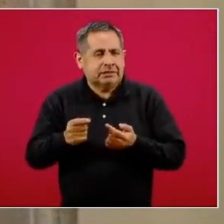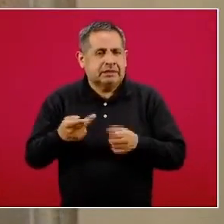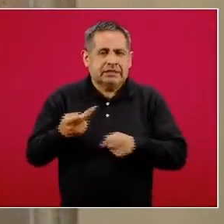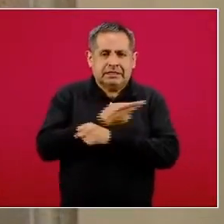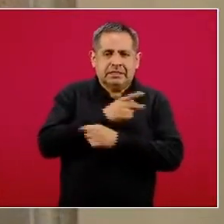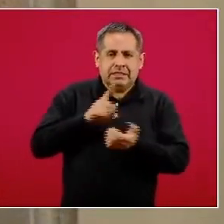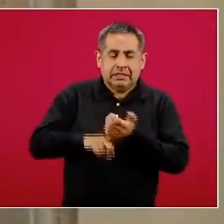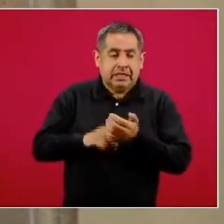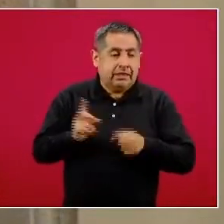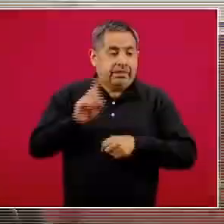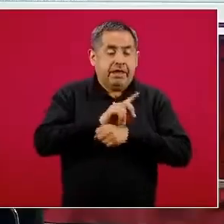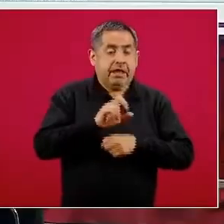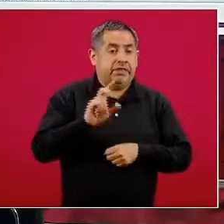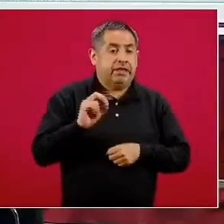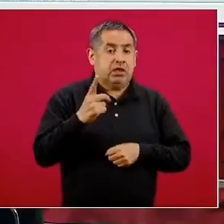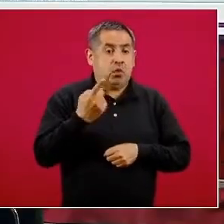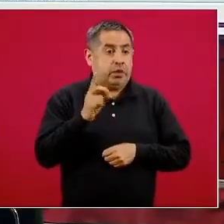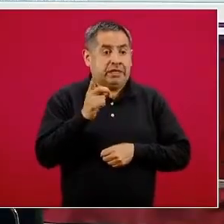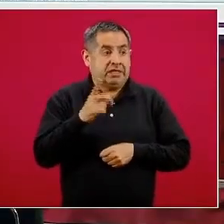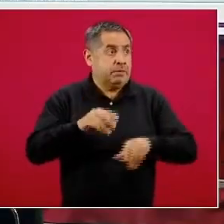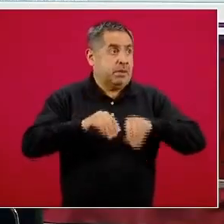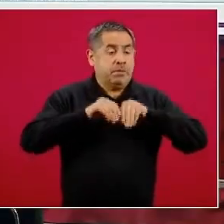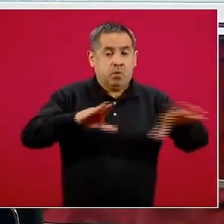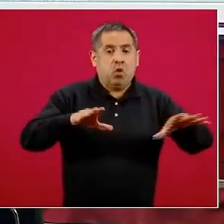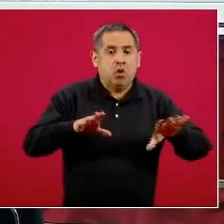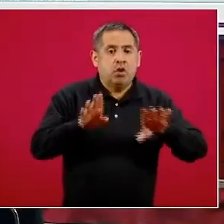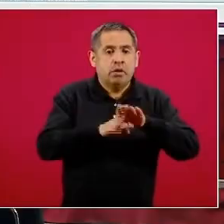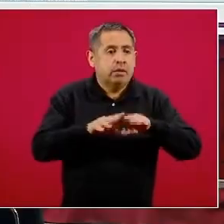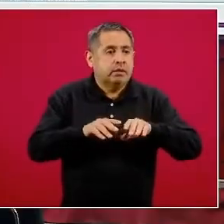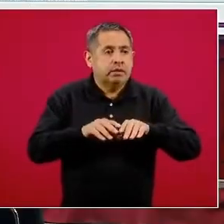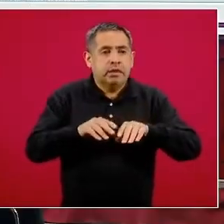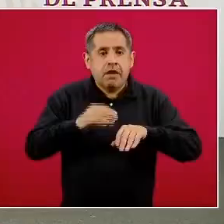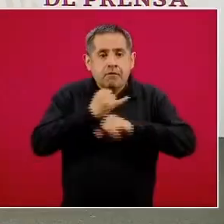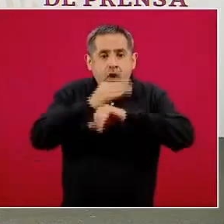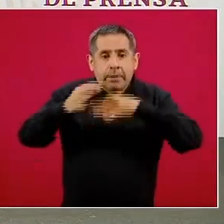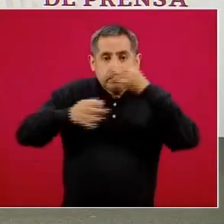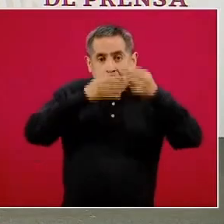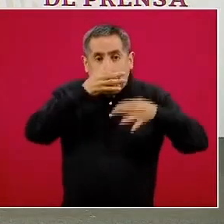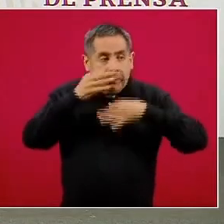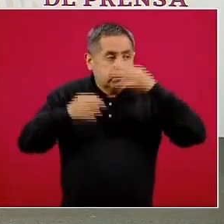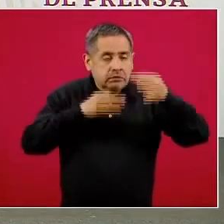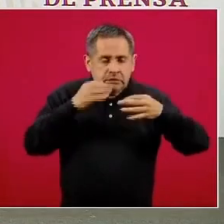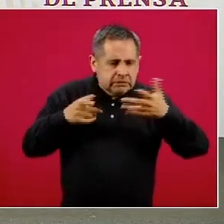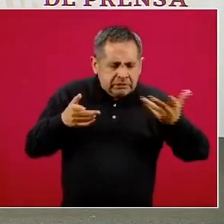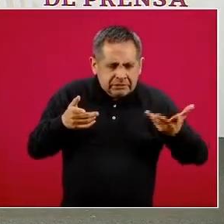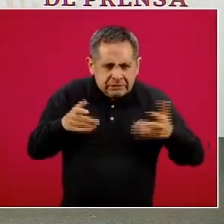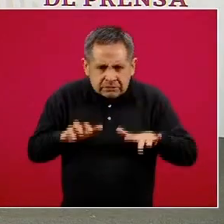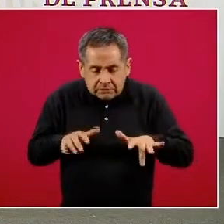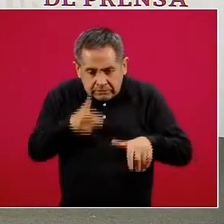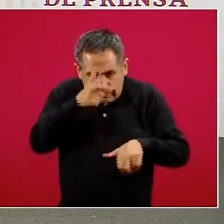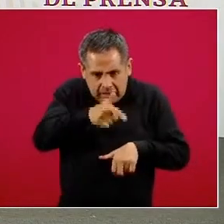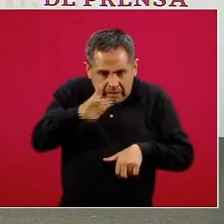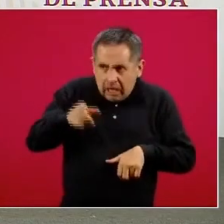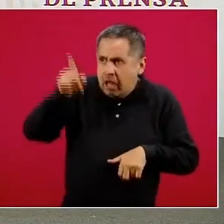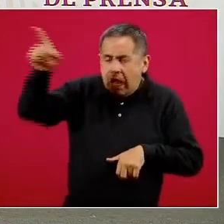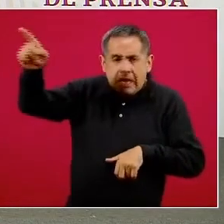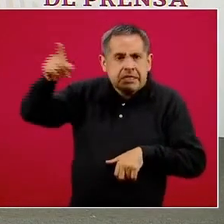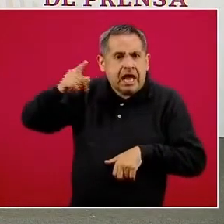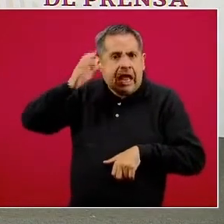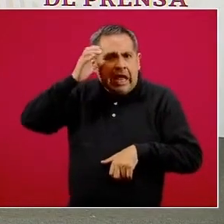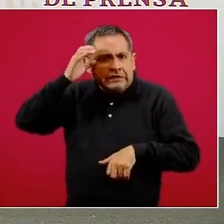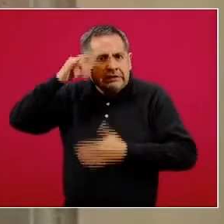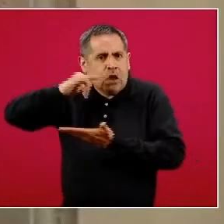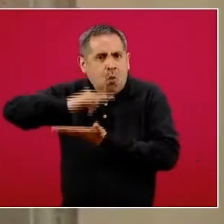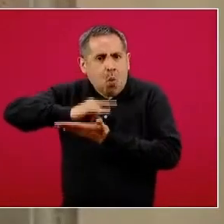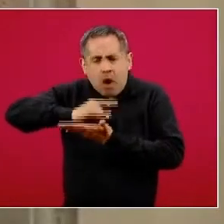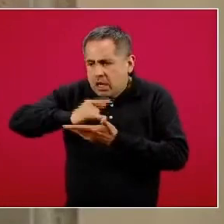situación desde el 31 de diciembre, la circulación de información que estaba ocurriendo una situación en China, de la